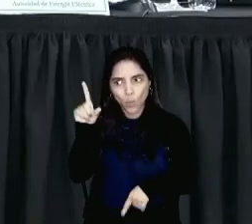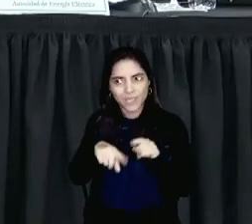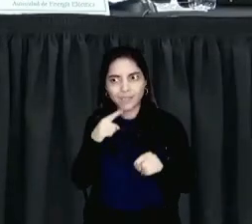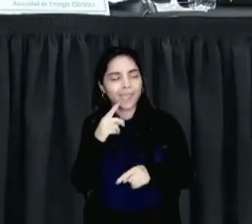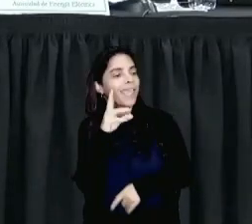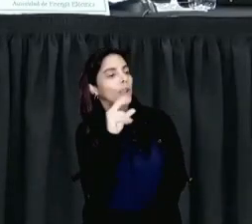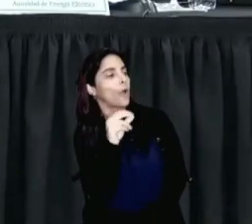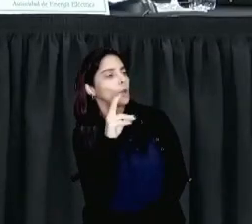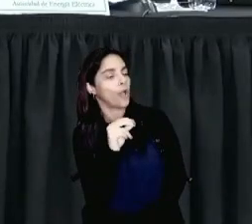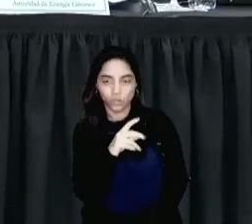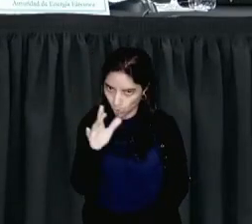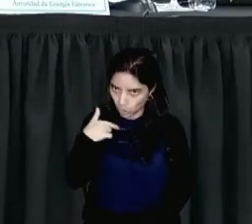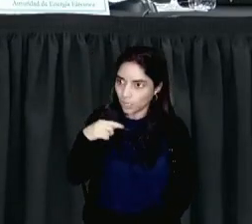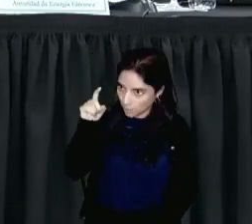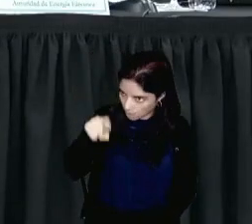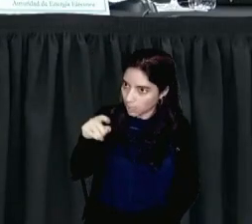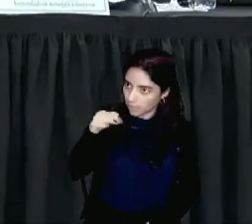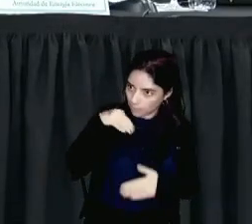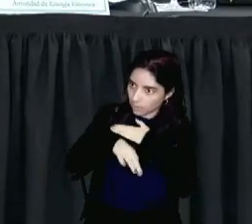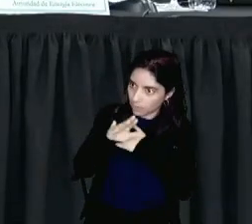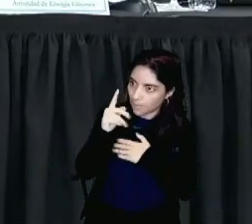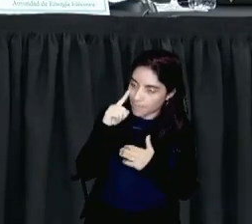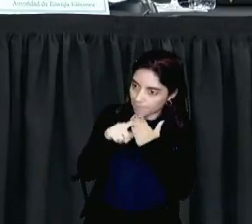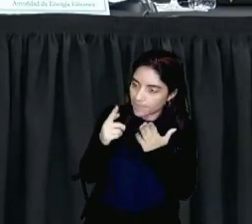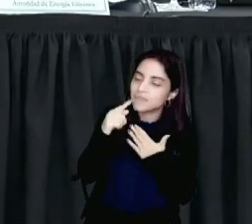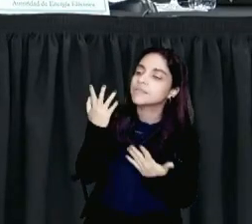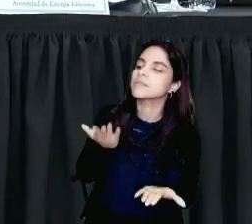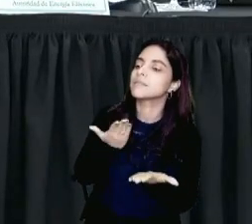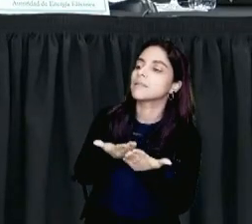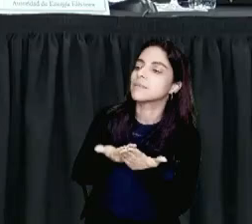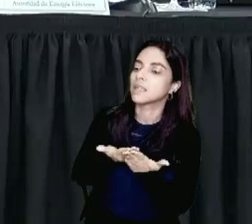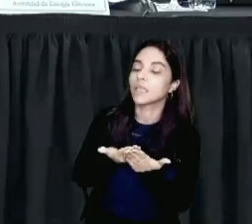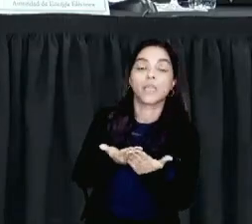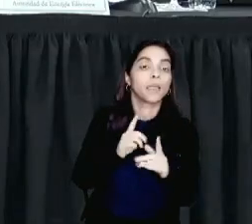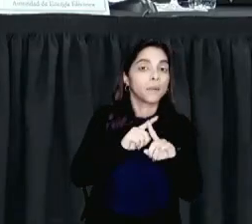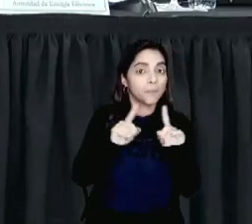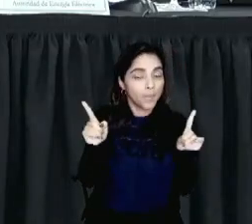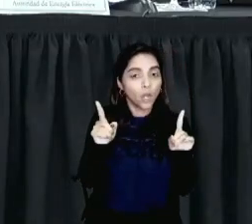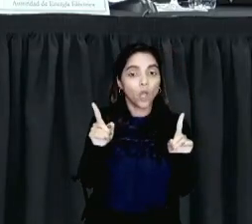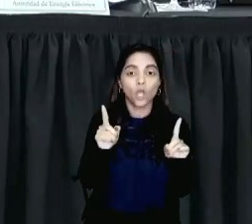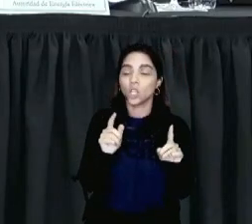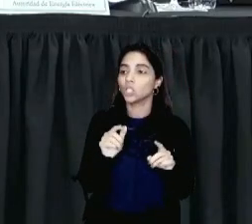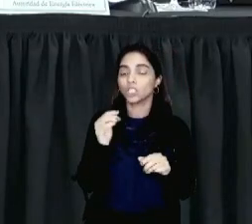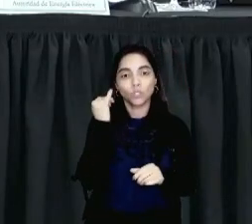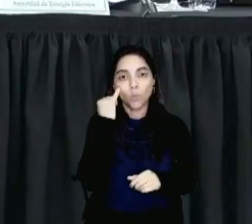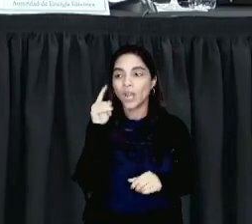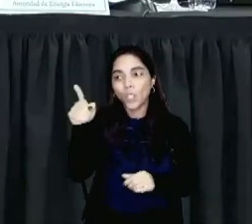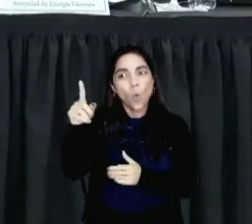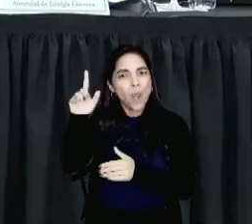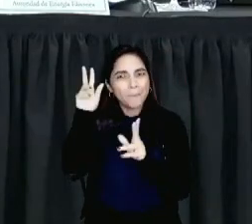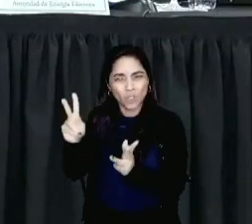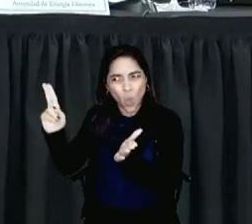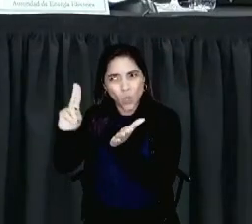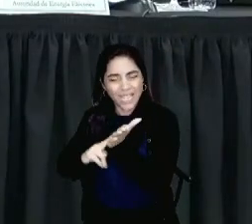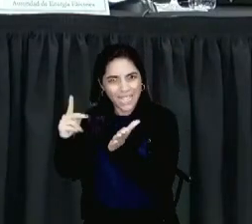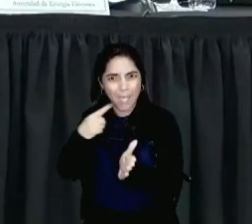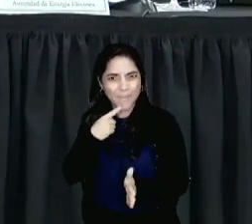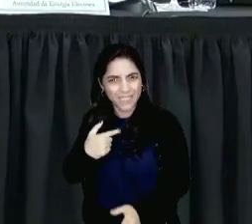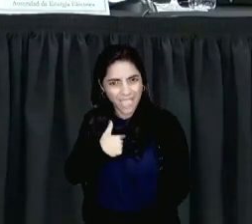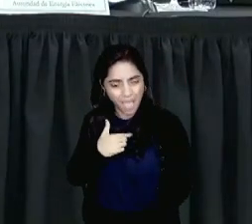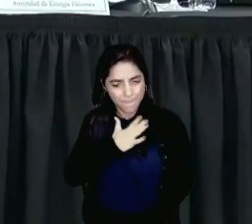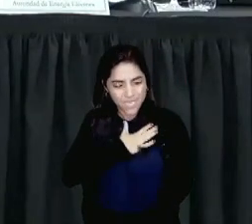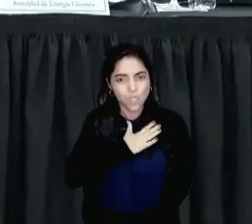momento sea debe quedar de nuestro lado si acces o no pero nadie y menos un contratista me debe poder poner a nosotros